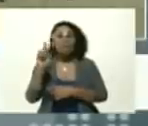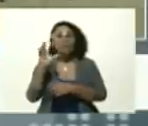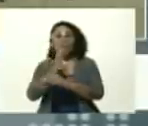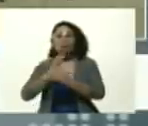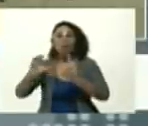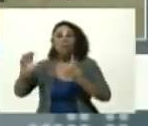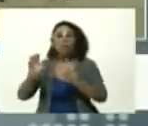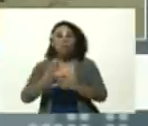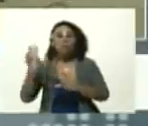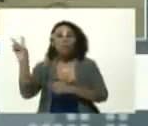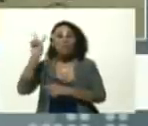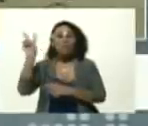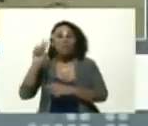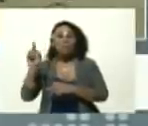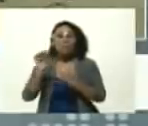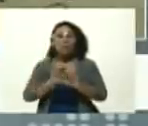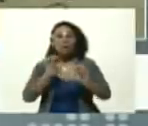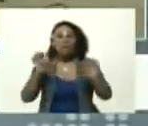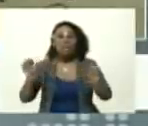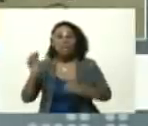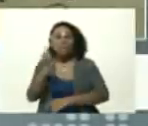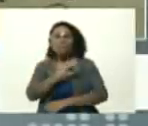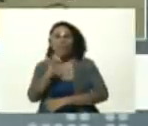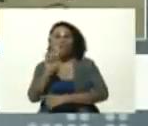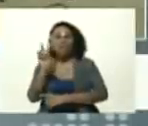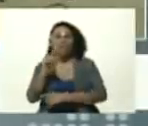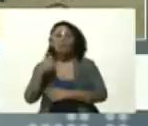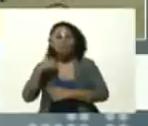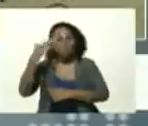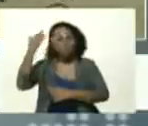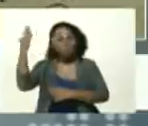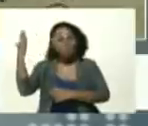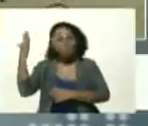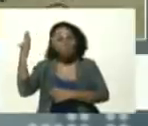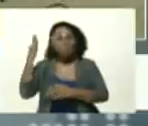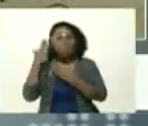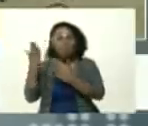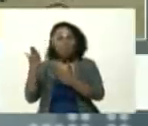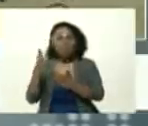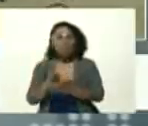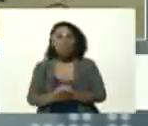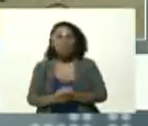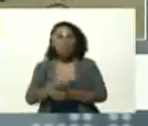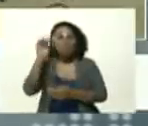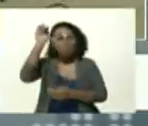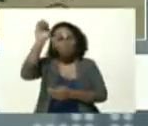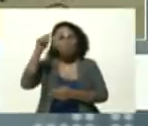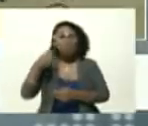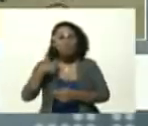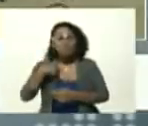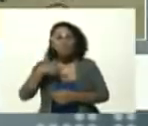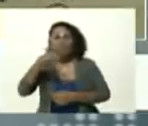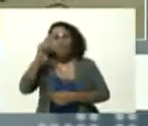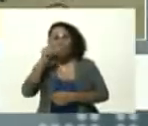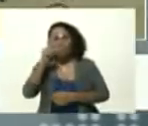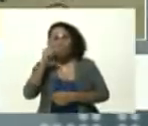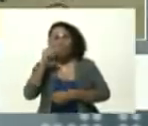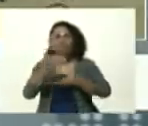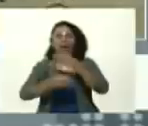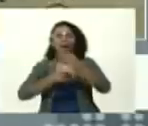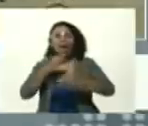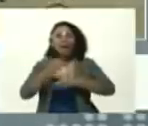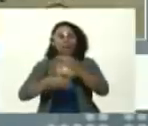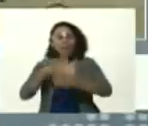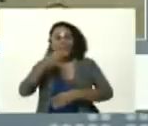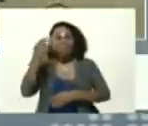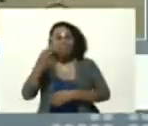cultura venezolana, por la educación venezolana. Sueño con eso. Y soy de los hombres que hace